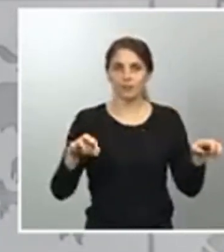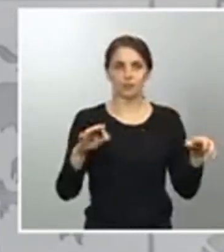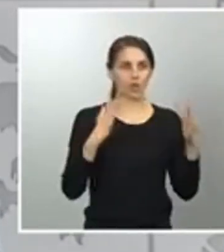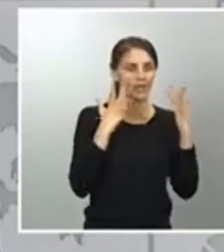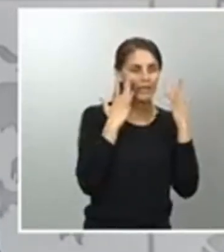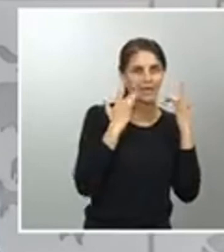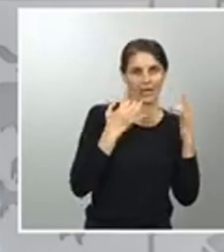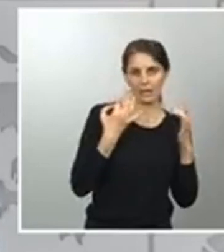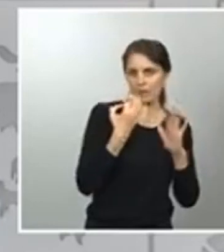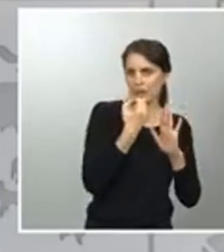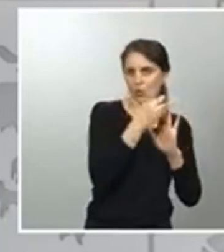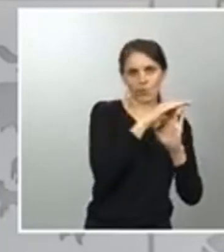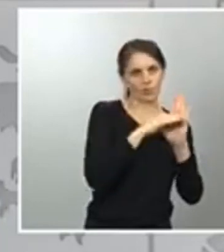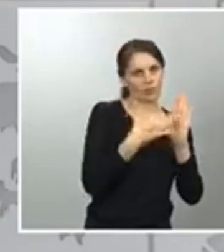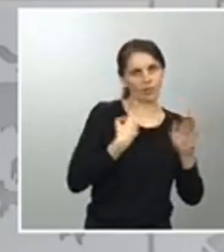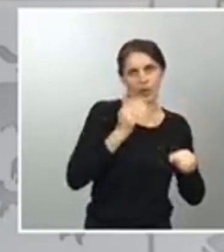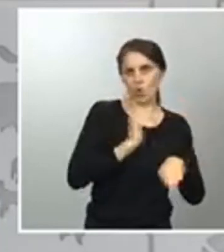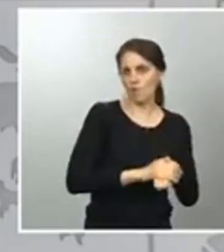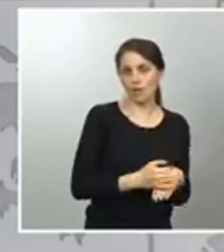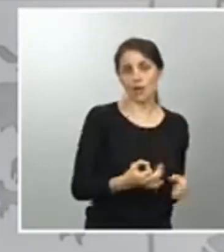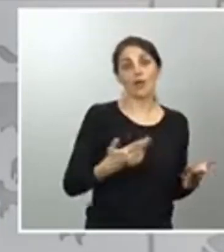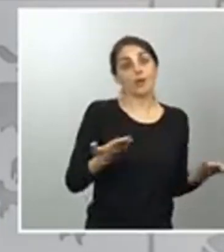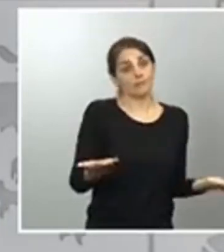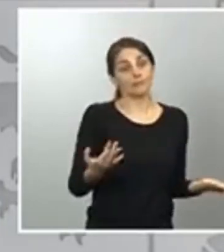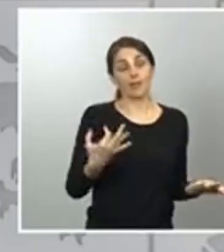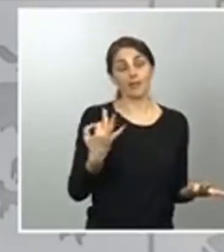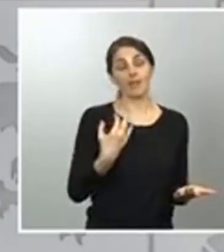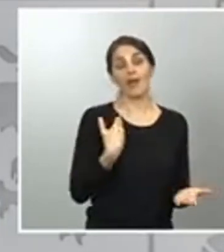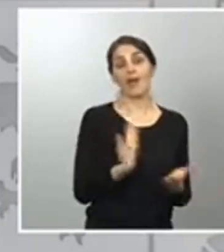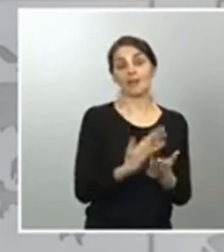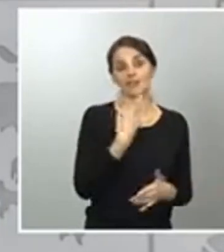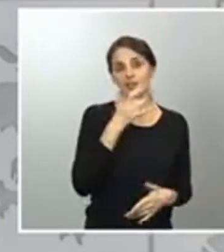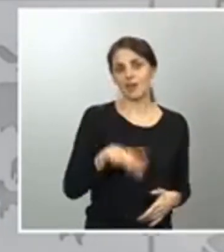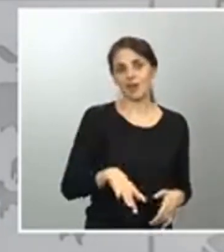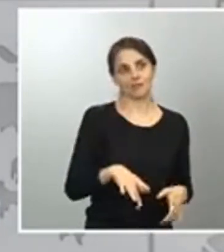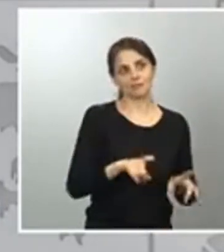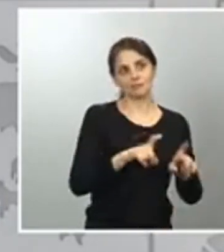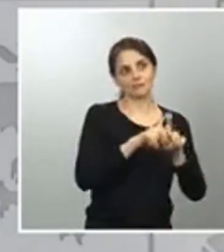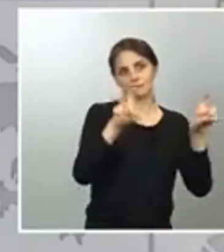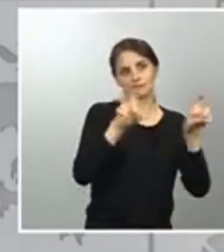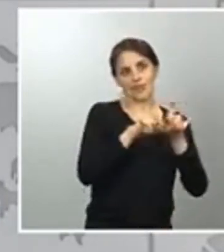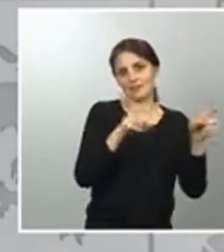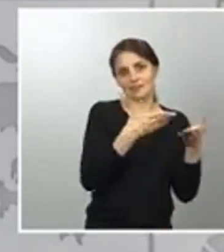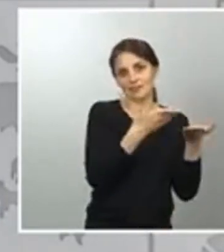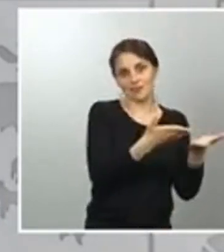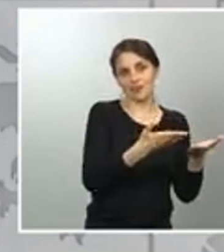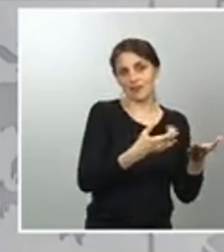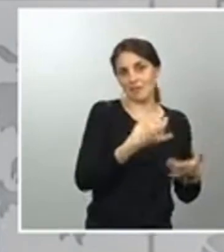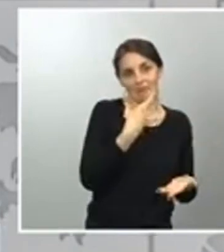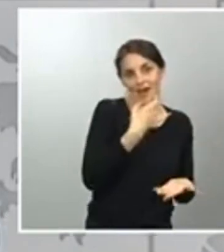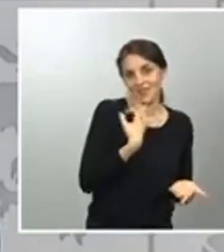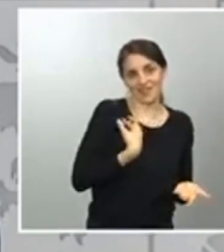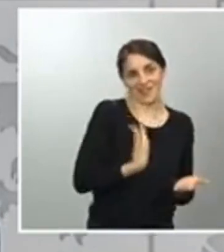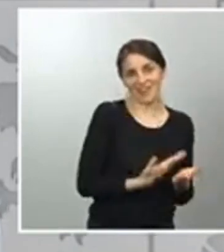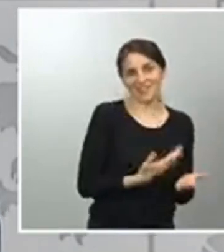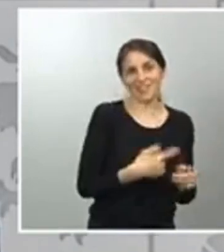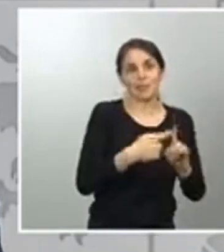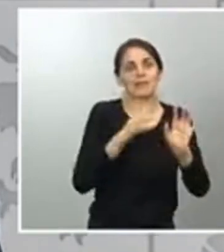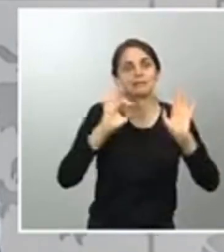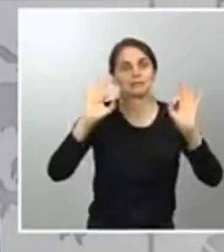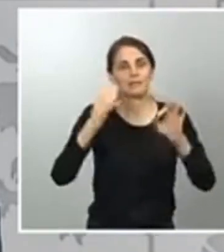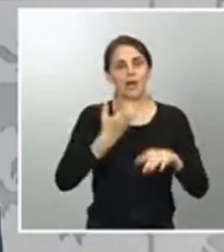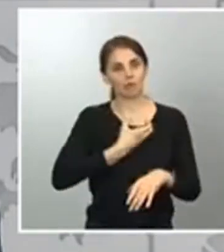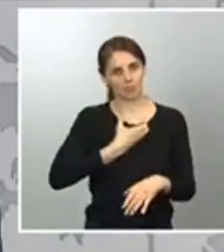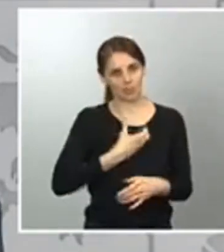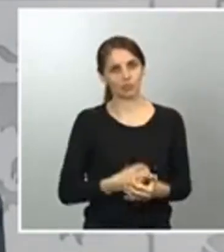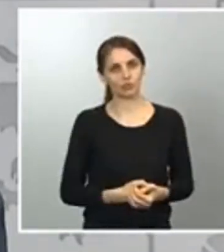lógicamente se tienen que garantizar, en este caso por el pequeño establecimiento y lógicamente también por los ayuntamientos. Y como usted bien ha dicho, Carmen,